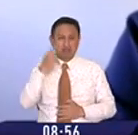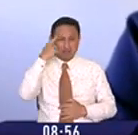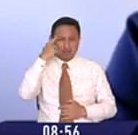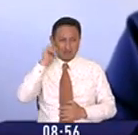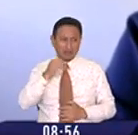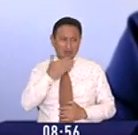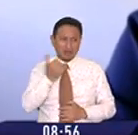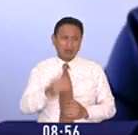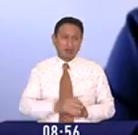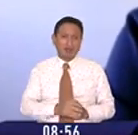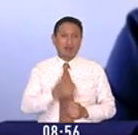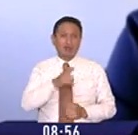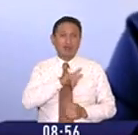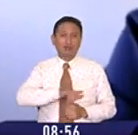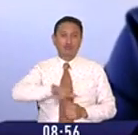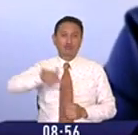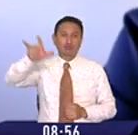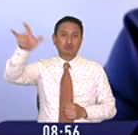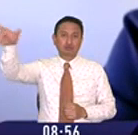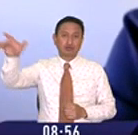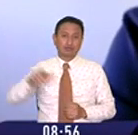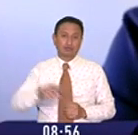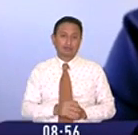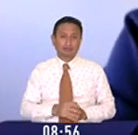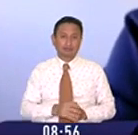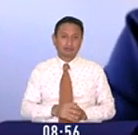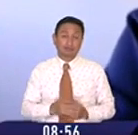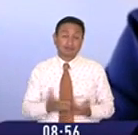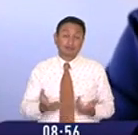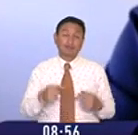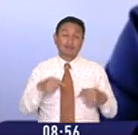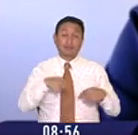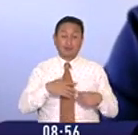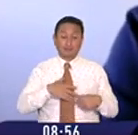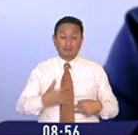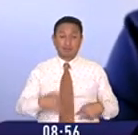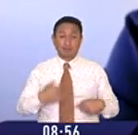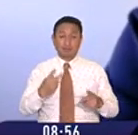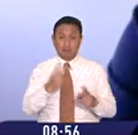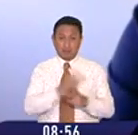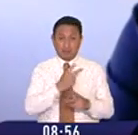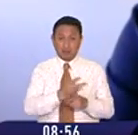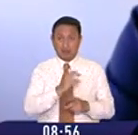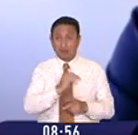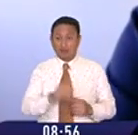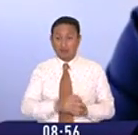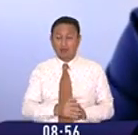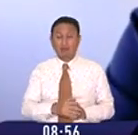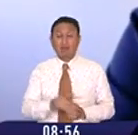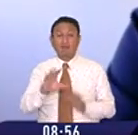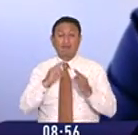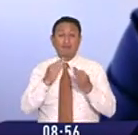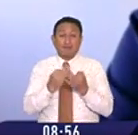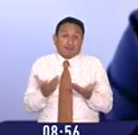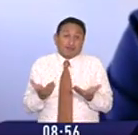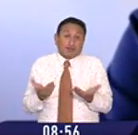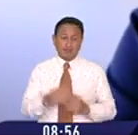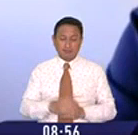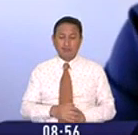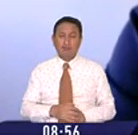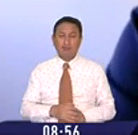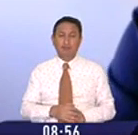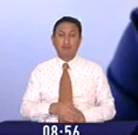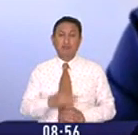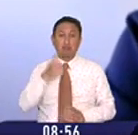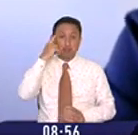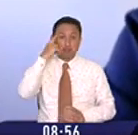pensaríamos en salir huyendo, tomando en cuenta que corre riesgo nuestra vida o de nuestros seres queridos. Entonces,